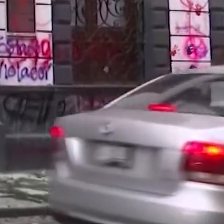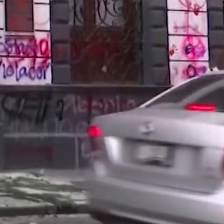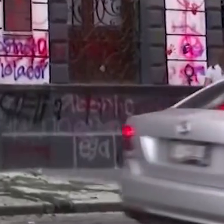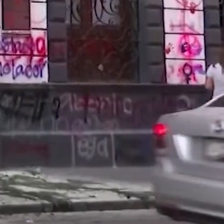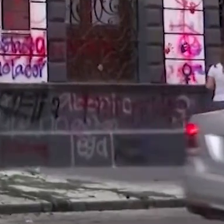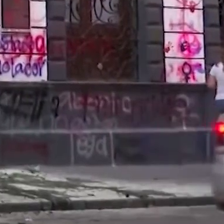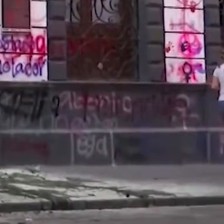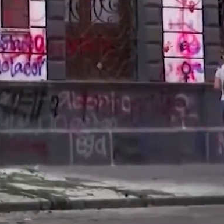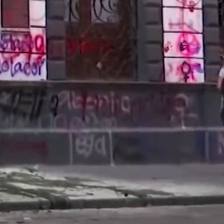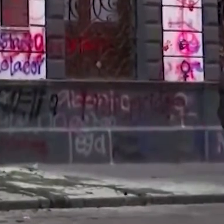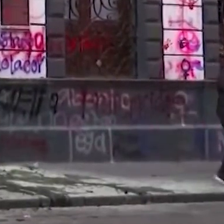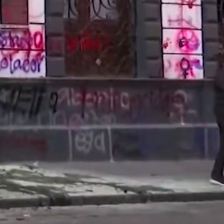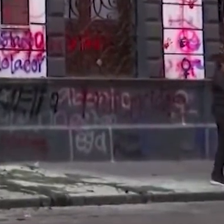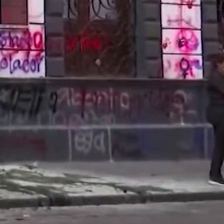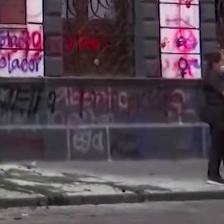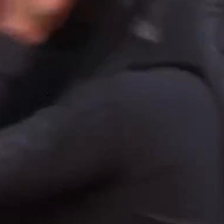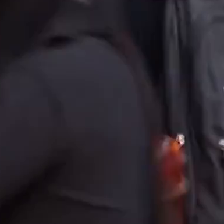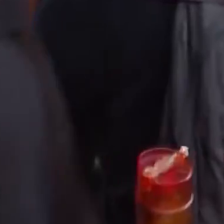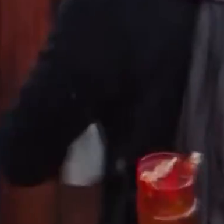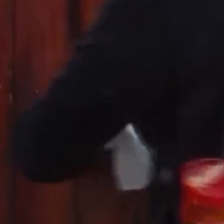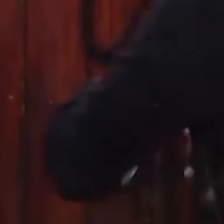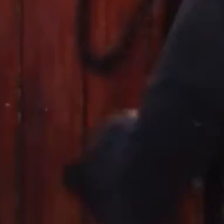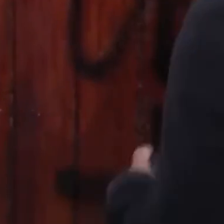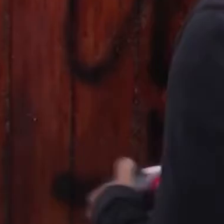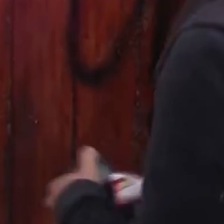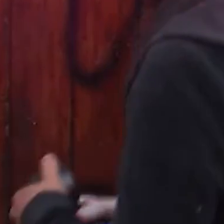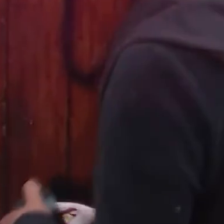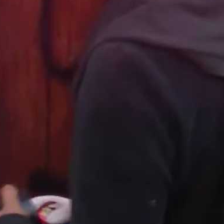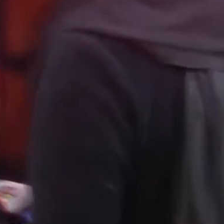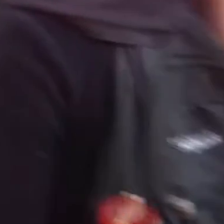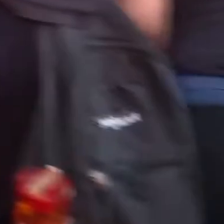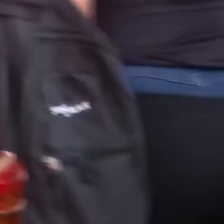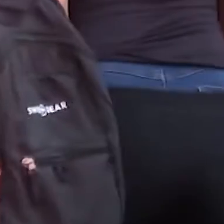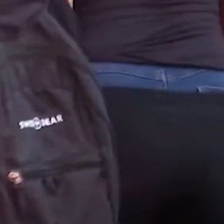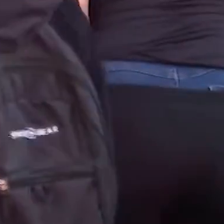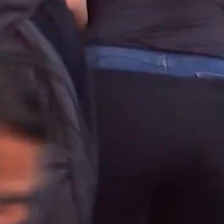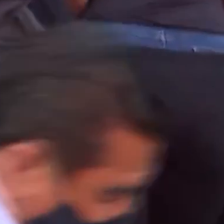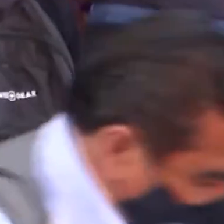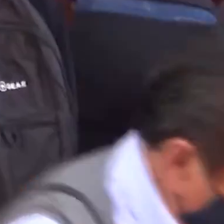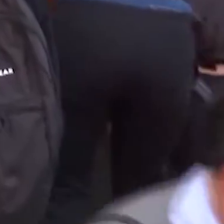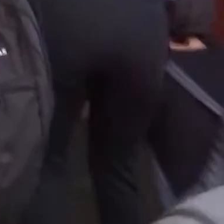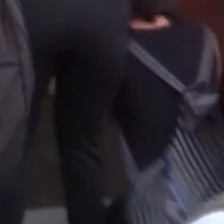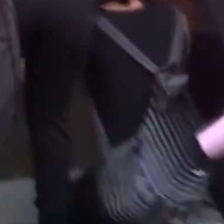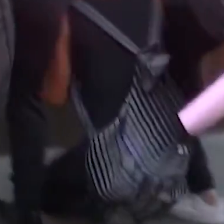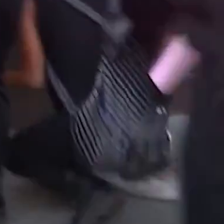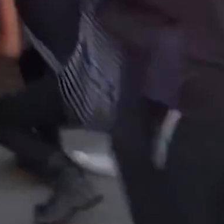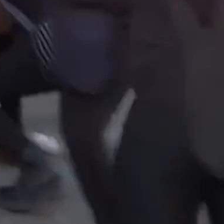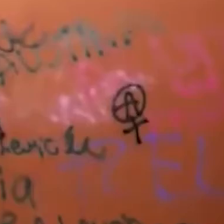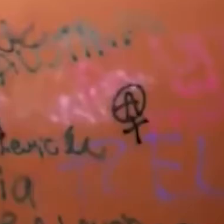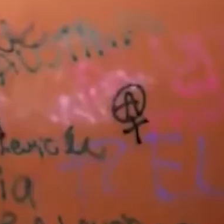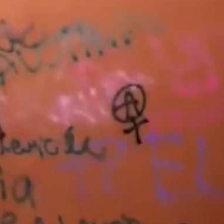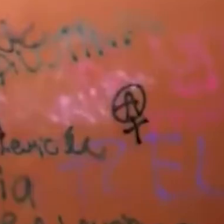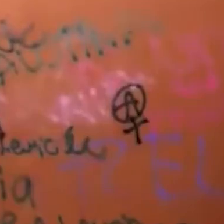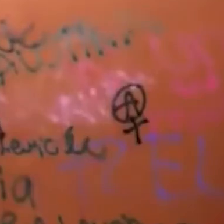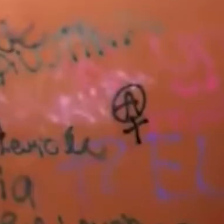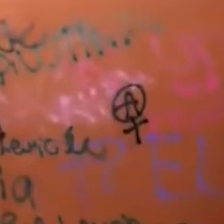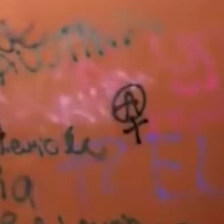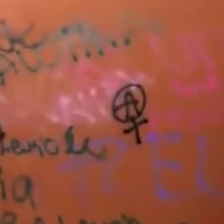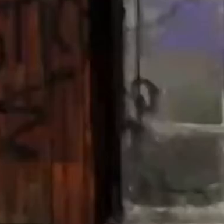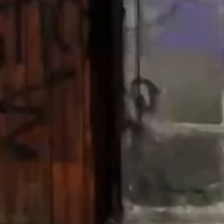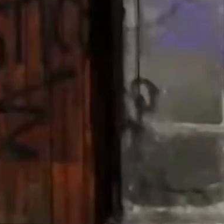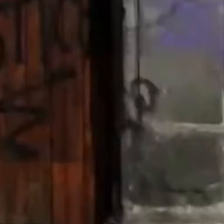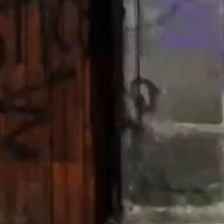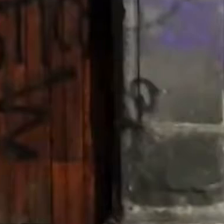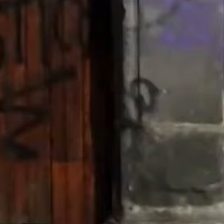las afectaciones, reunirse con titulares de sedes públicas dañadas, contactar a Lina en el caso de inmuebles históricos. Precisó que la